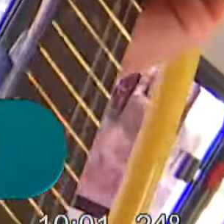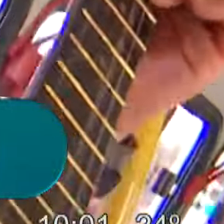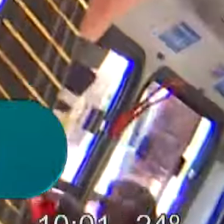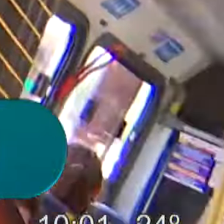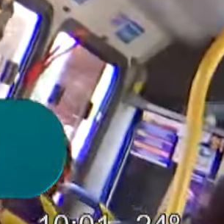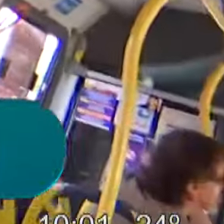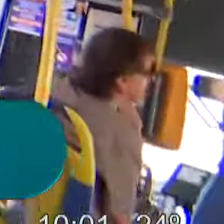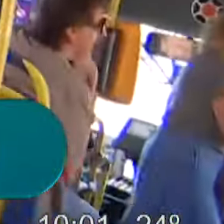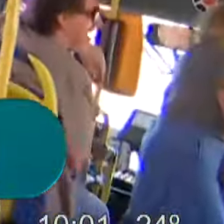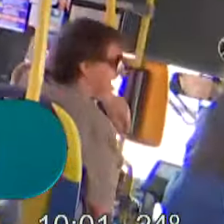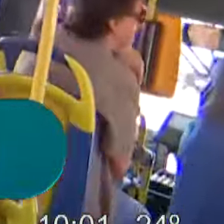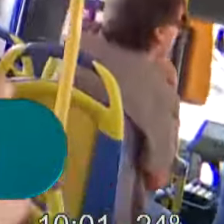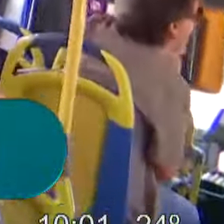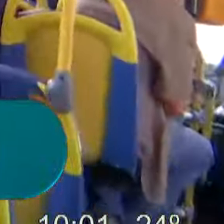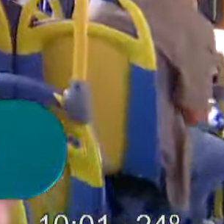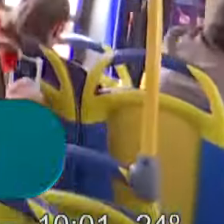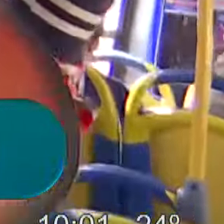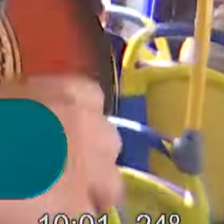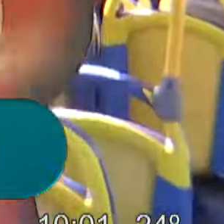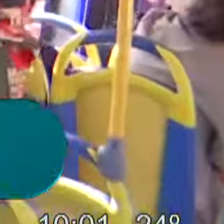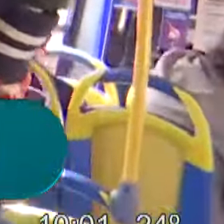amor de música ligera.